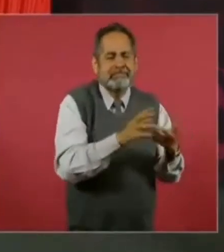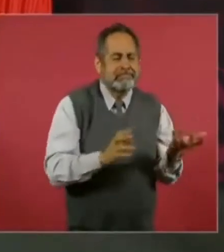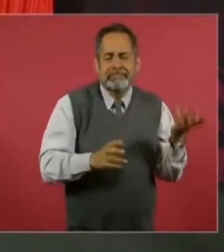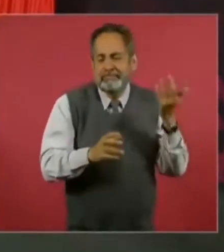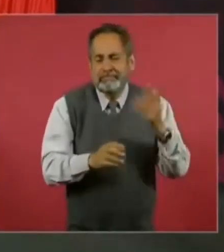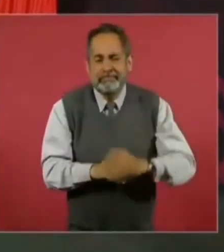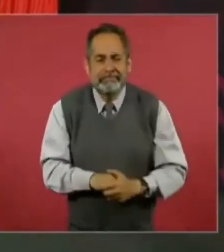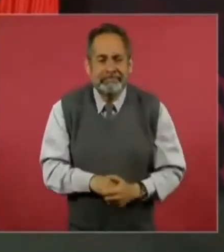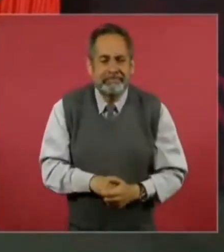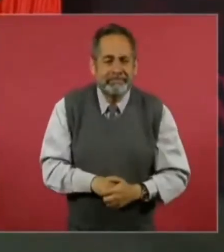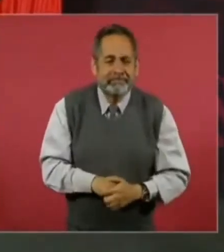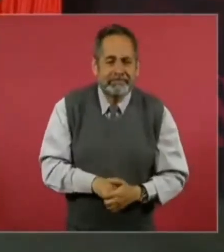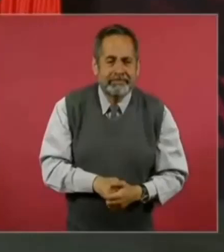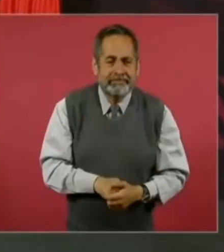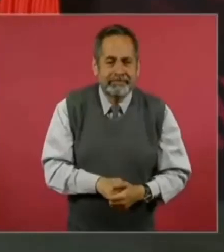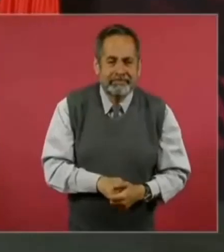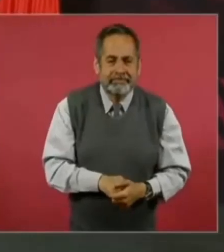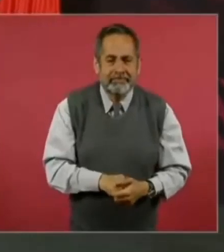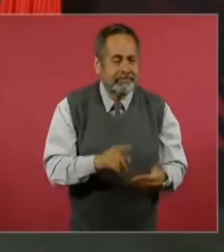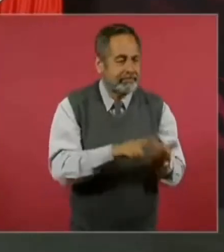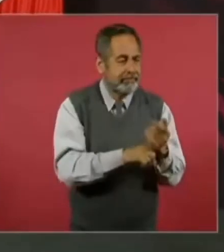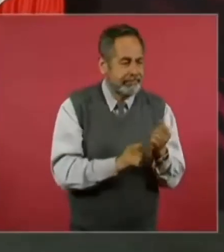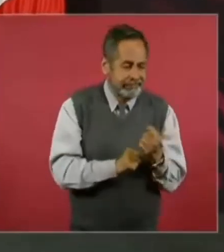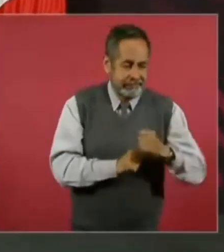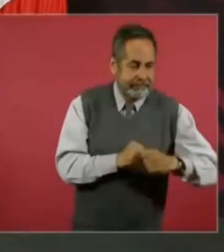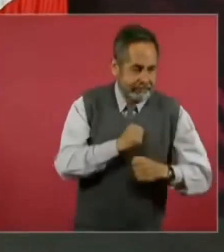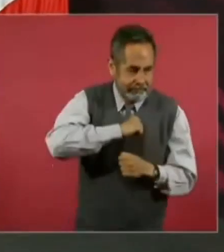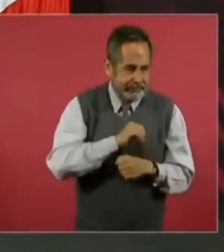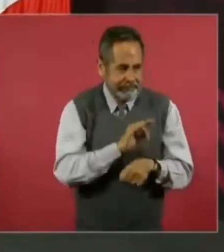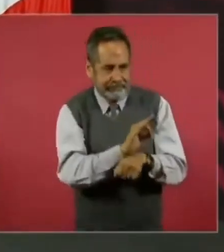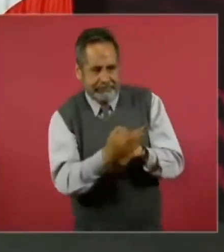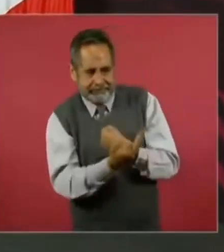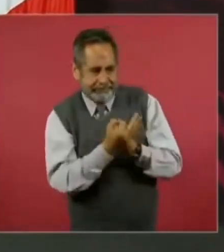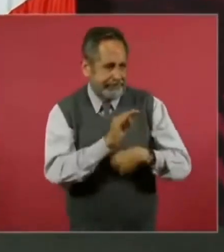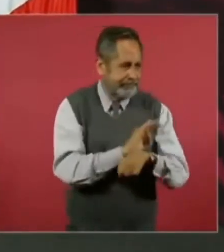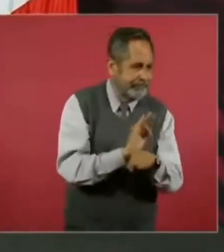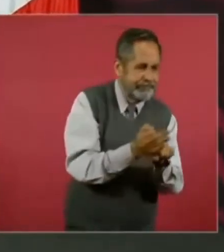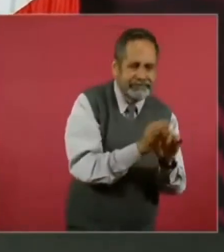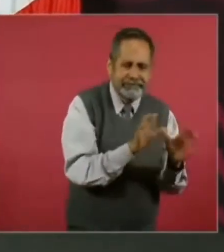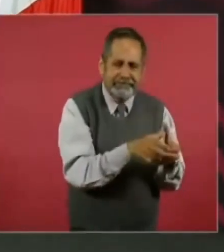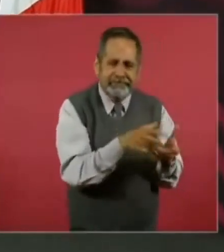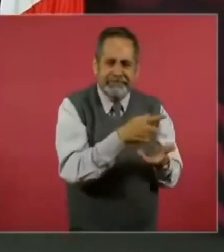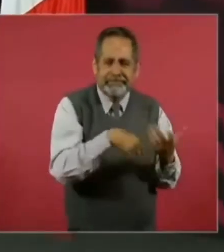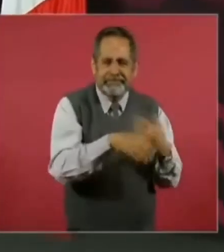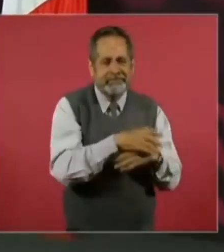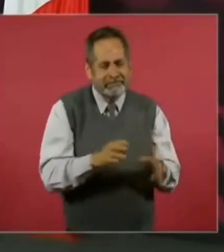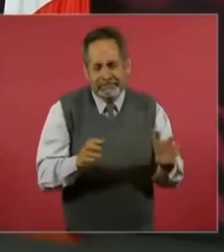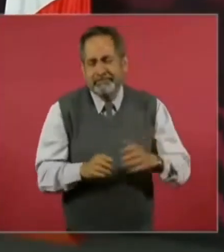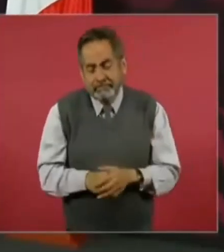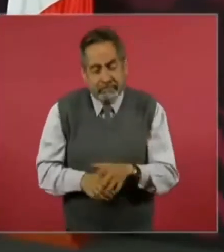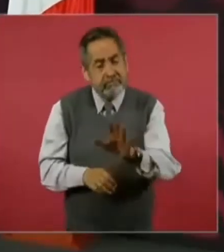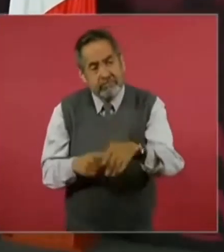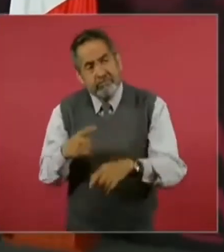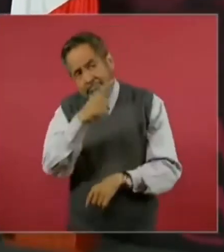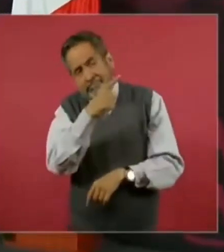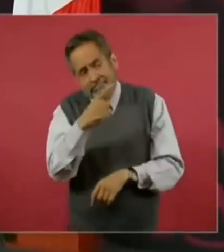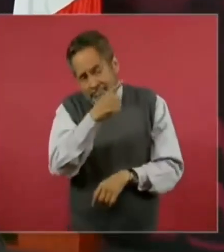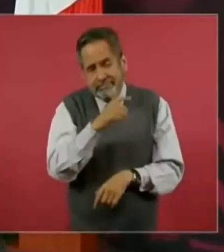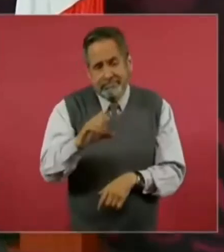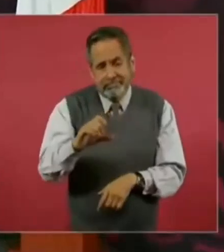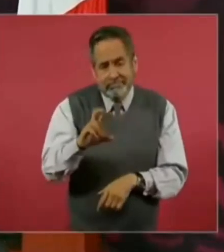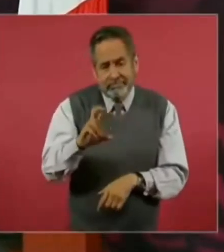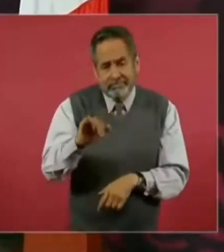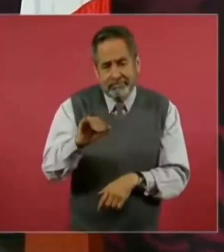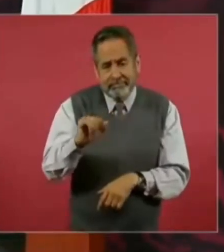relación de componendas, de complicidades. Tienen una crisis en el